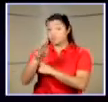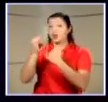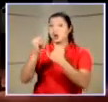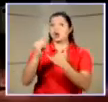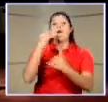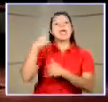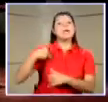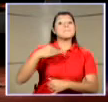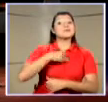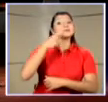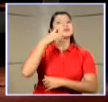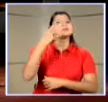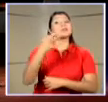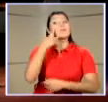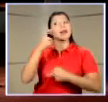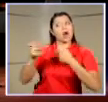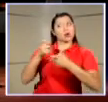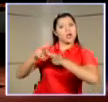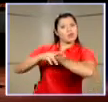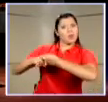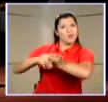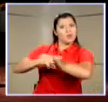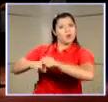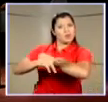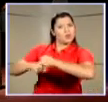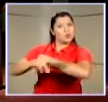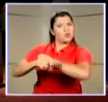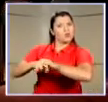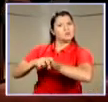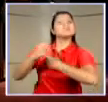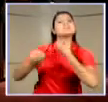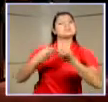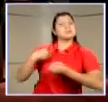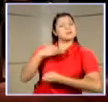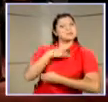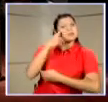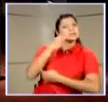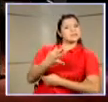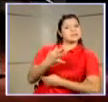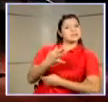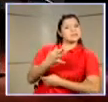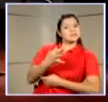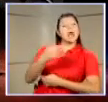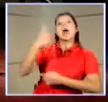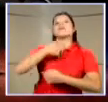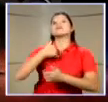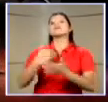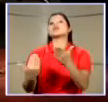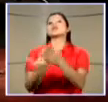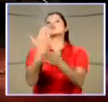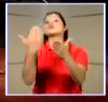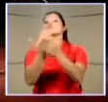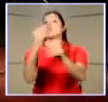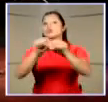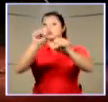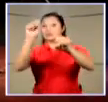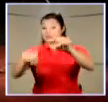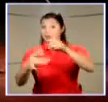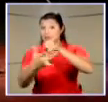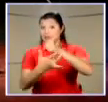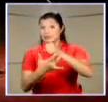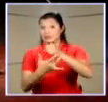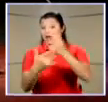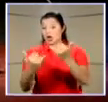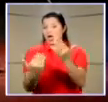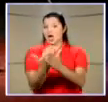Hacienda, para controlar ese robo descarado de impuestos con ropaje legal o sin él, ocupa una nueva plataforma tecnológica, una